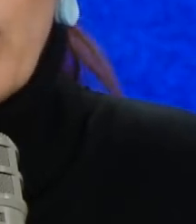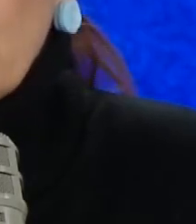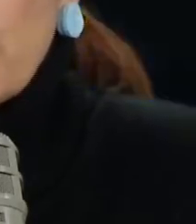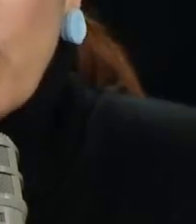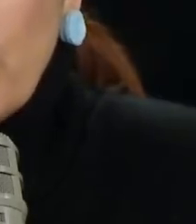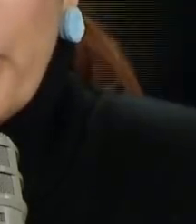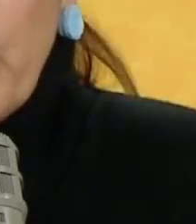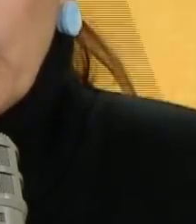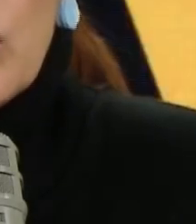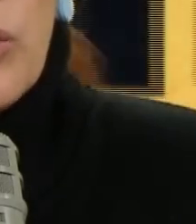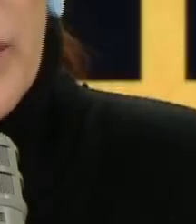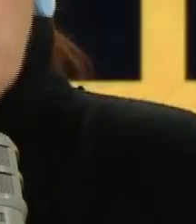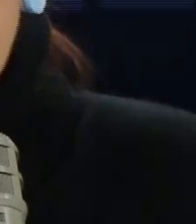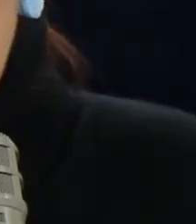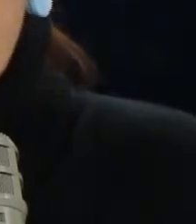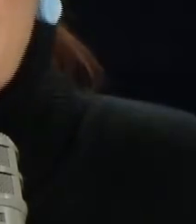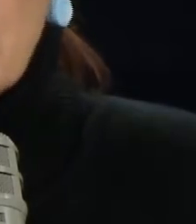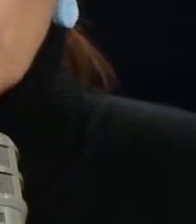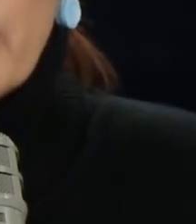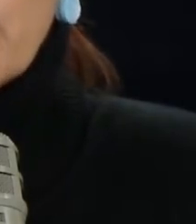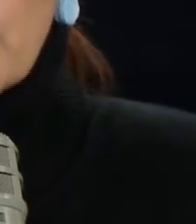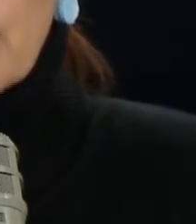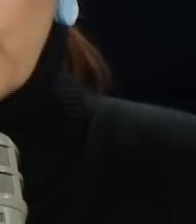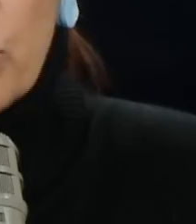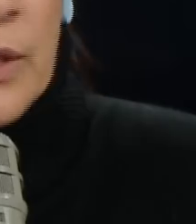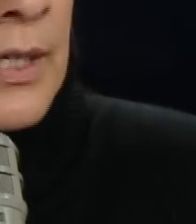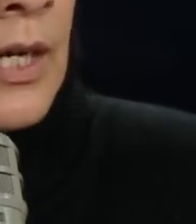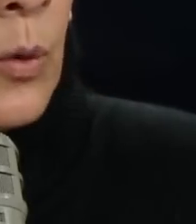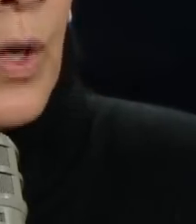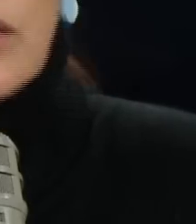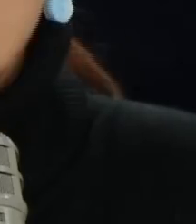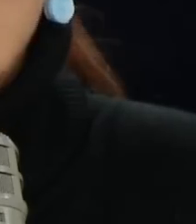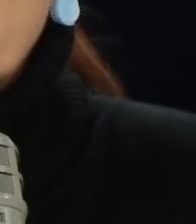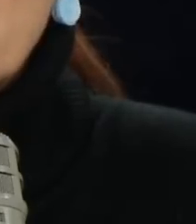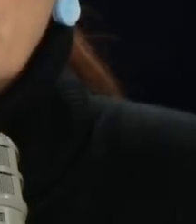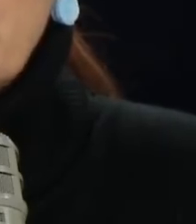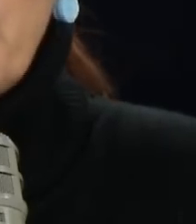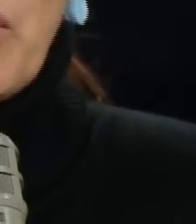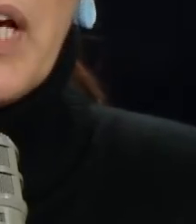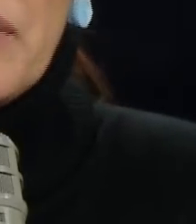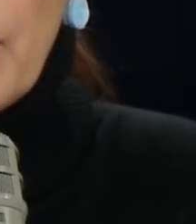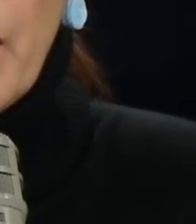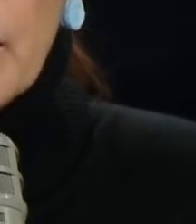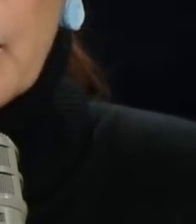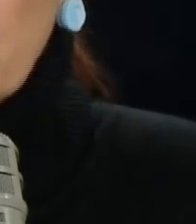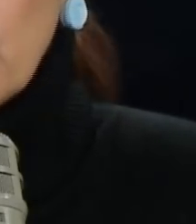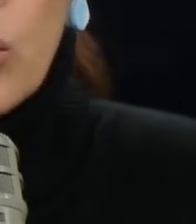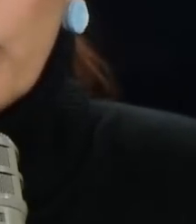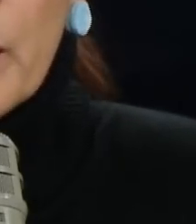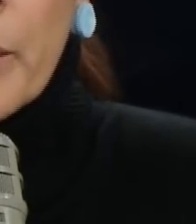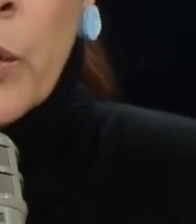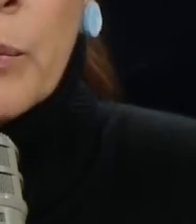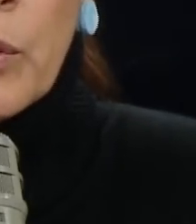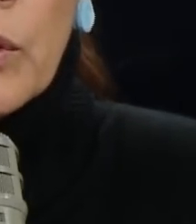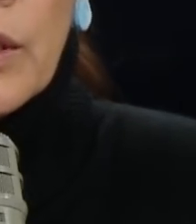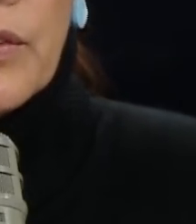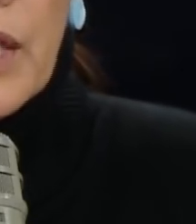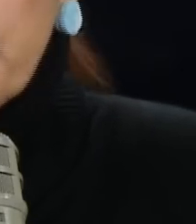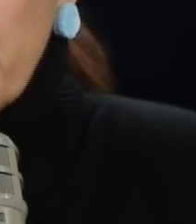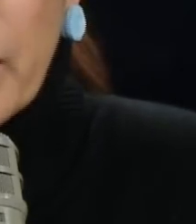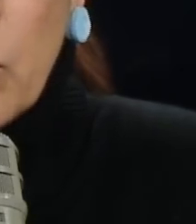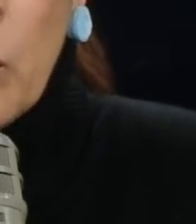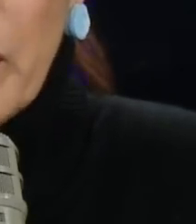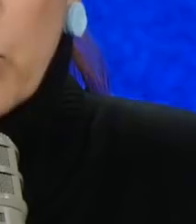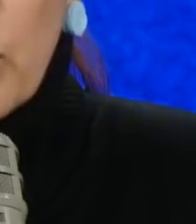involucrados todos los peruanos cuando deberíamos estar pensando en otras cosas cuando las personas dicen pero porque se habla del tema no nos culpa el periodismo